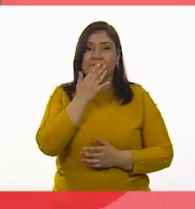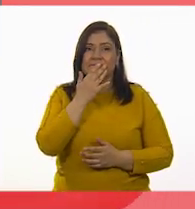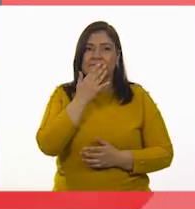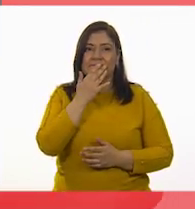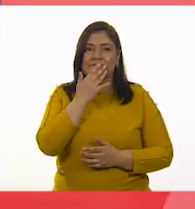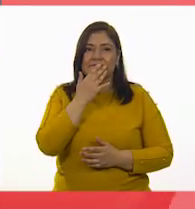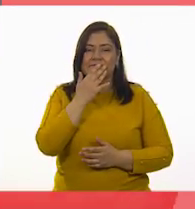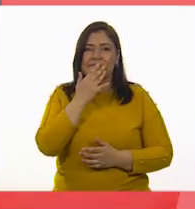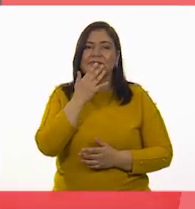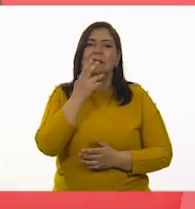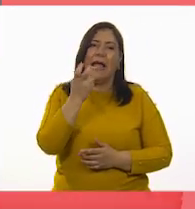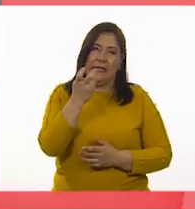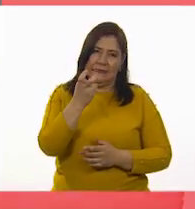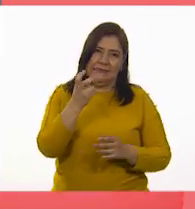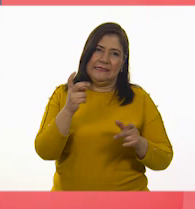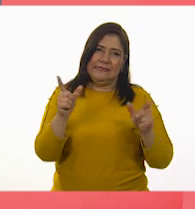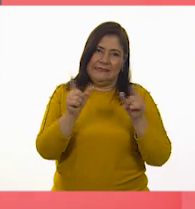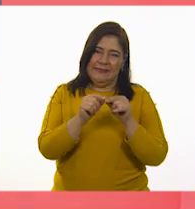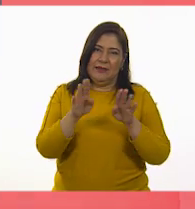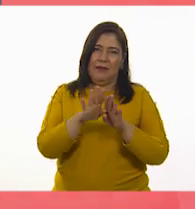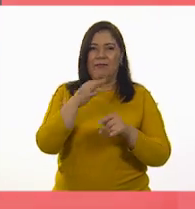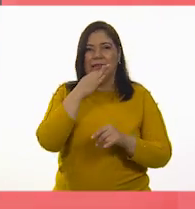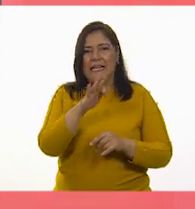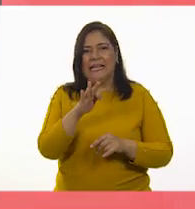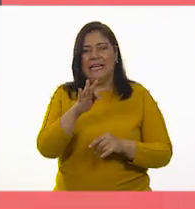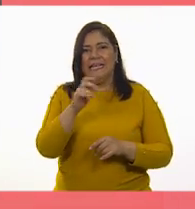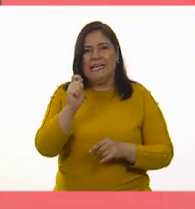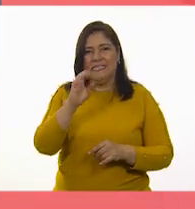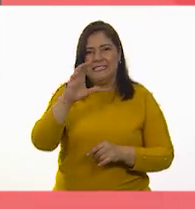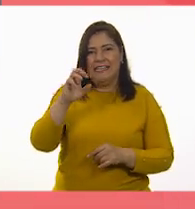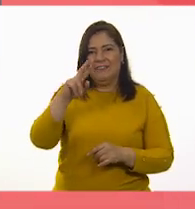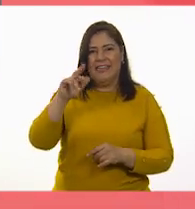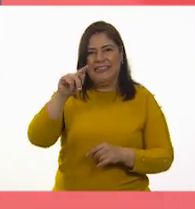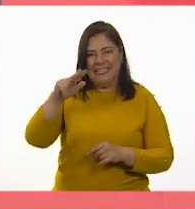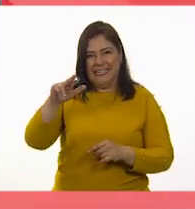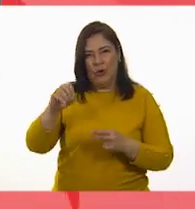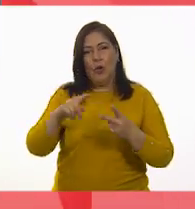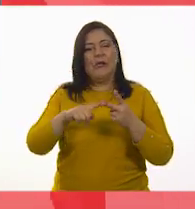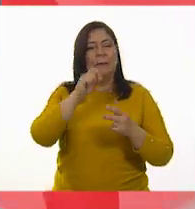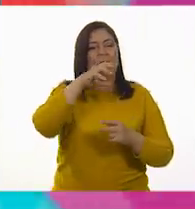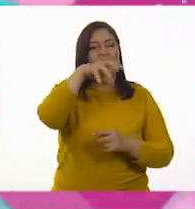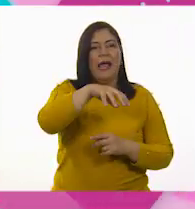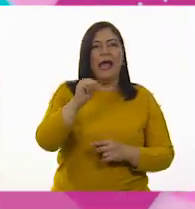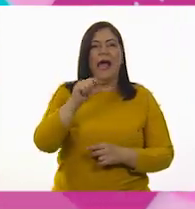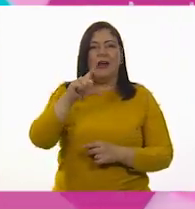Bueno, y eso fue el Festival Internacional Cervantino y la Alhóndiga de Granaditas.